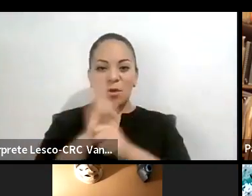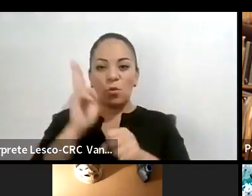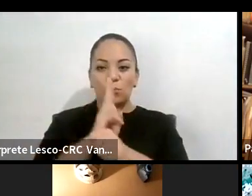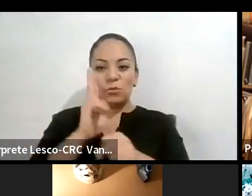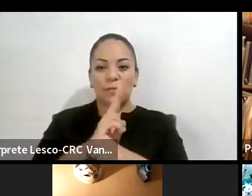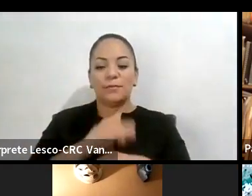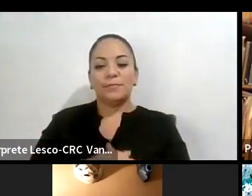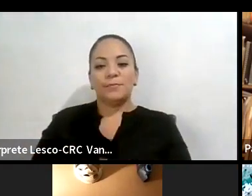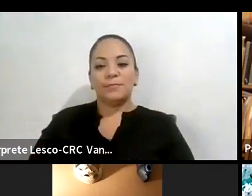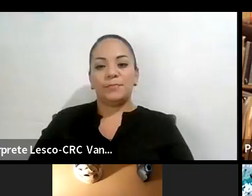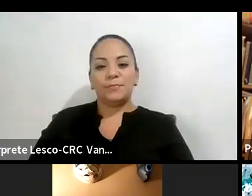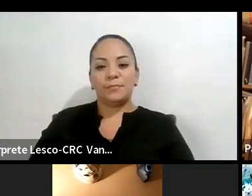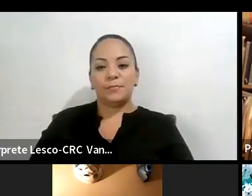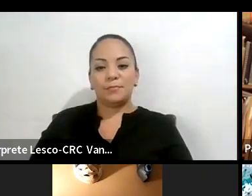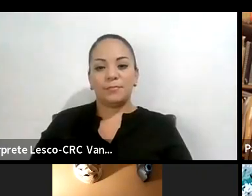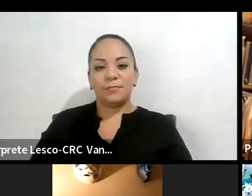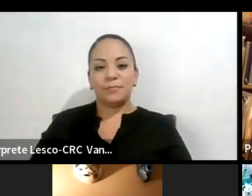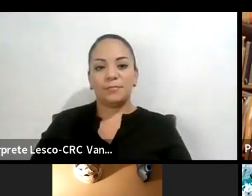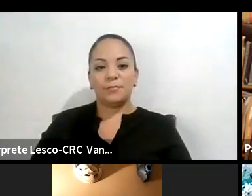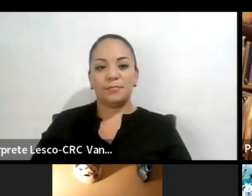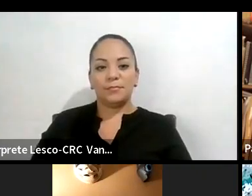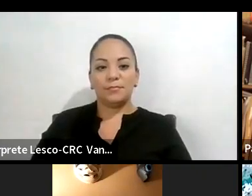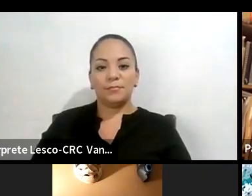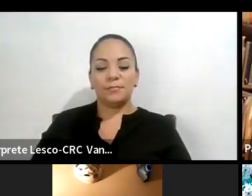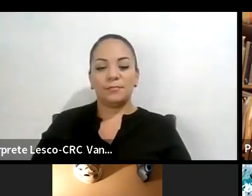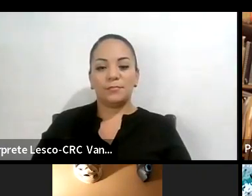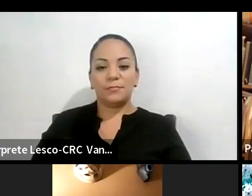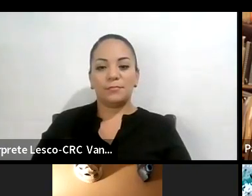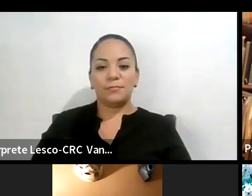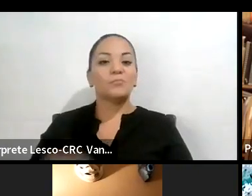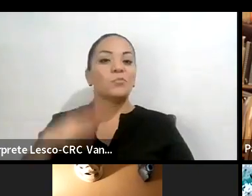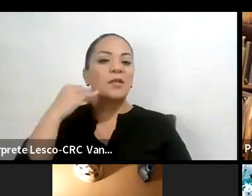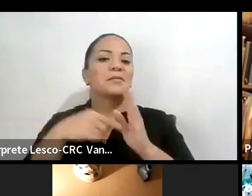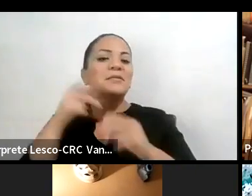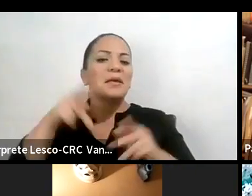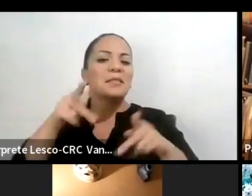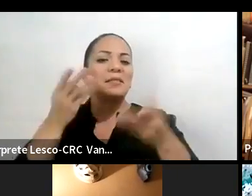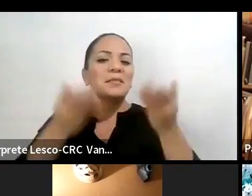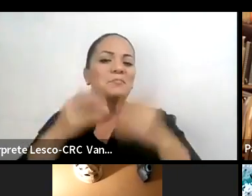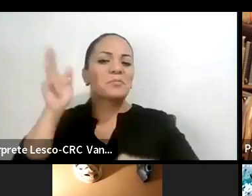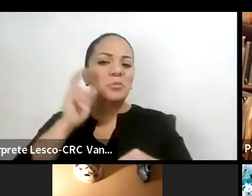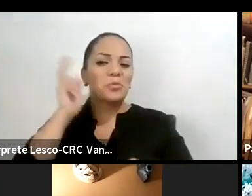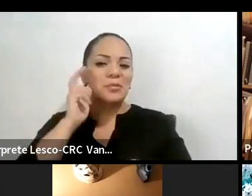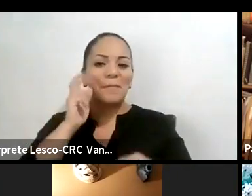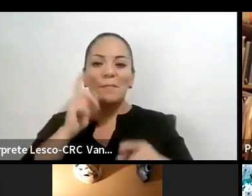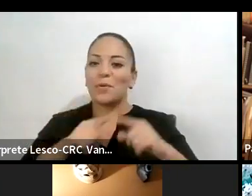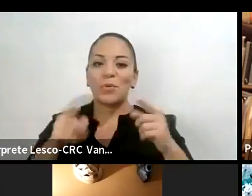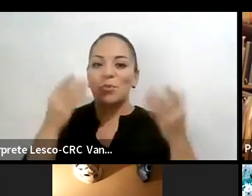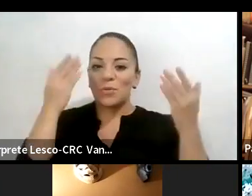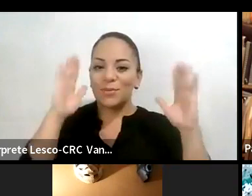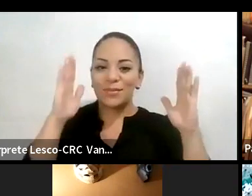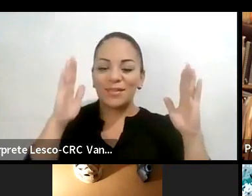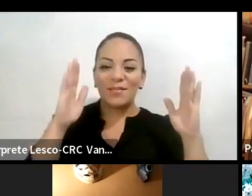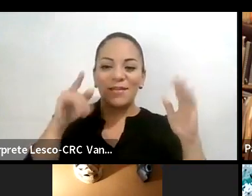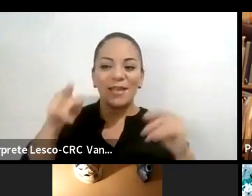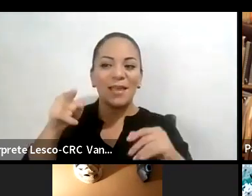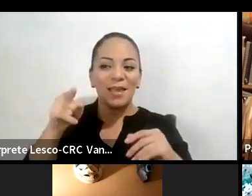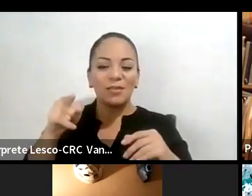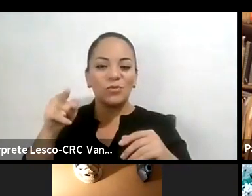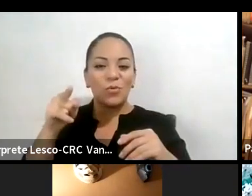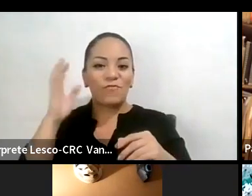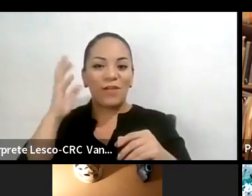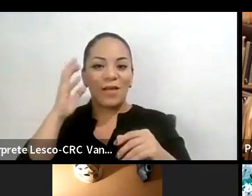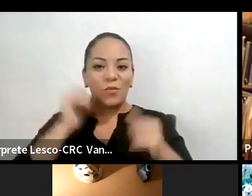porque la gente tal vez llega y lo escucha y no se imagina que detrás de ese radioteatro